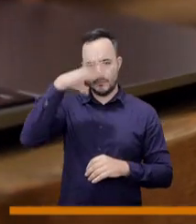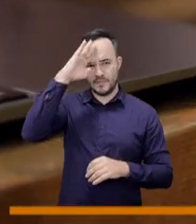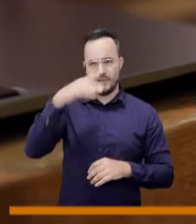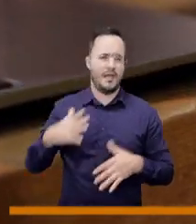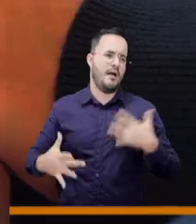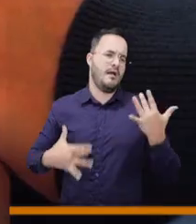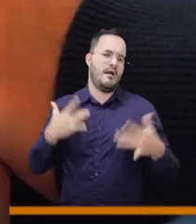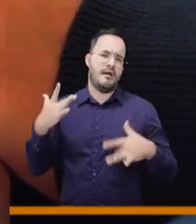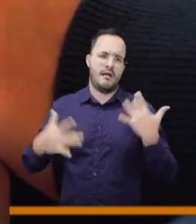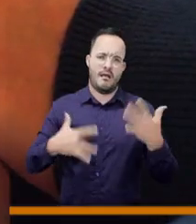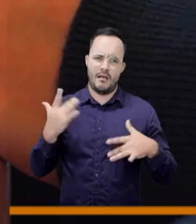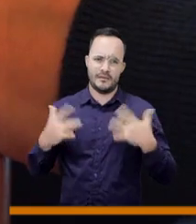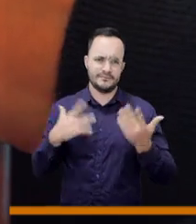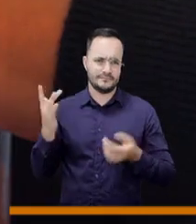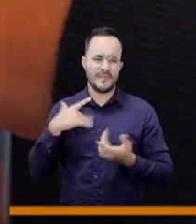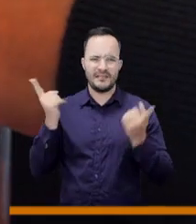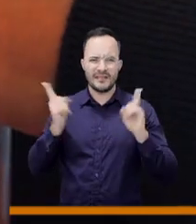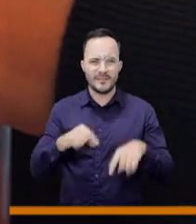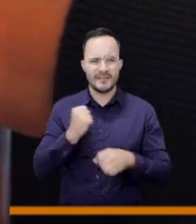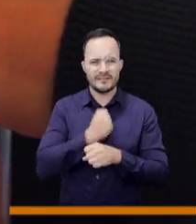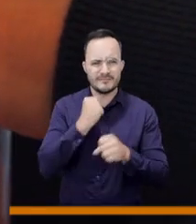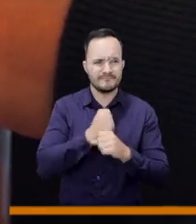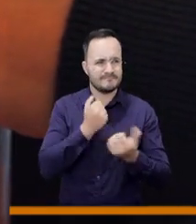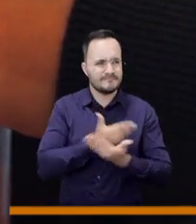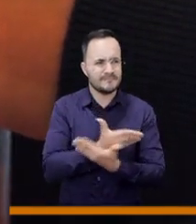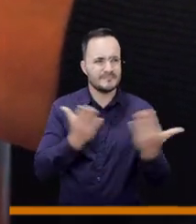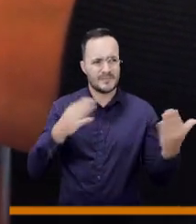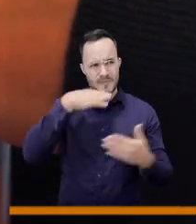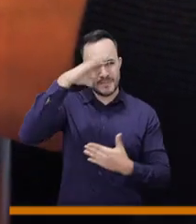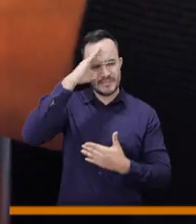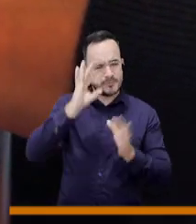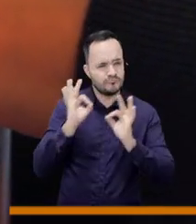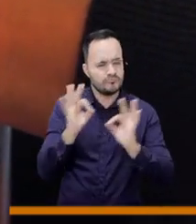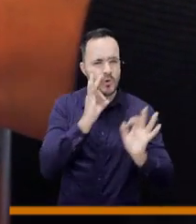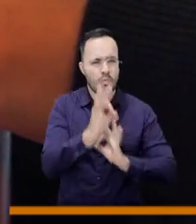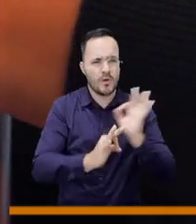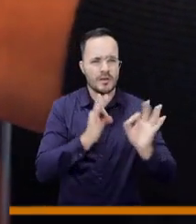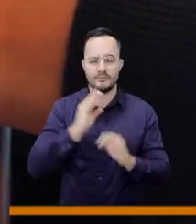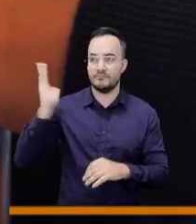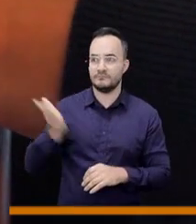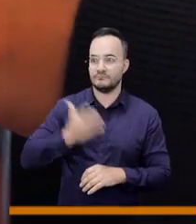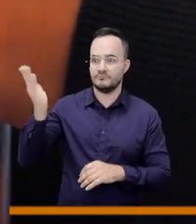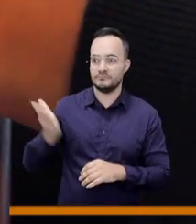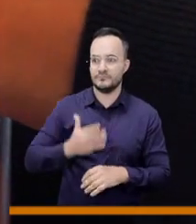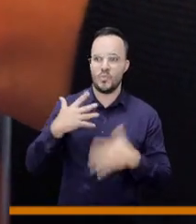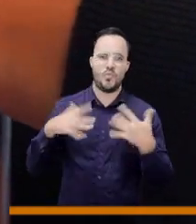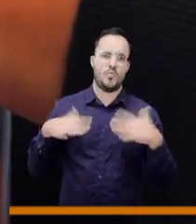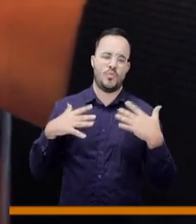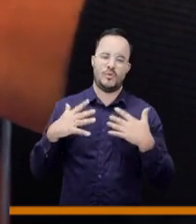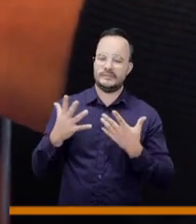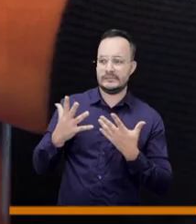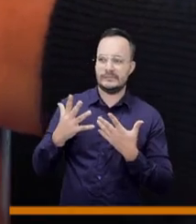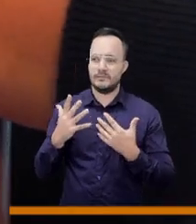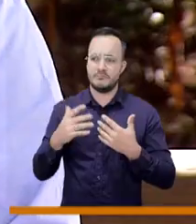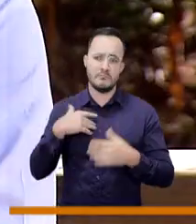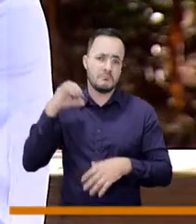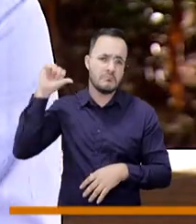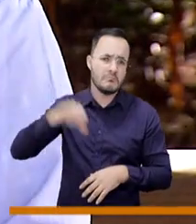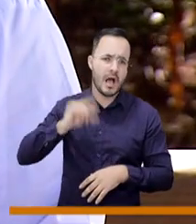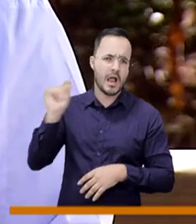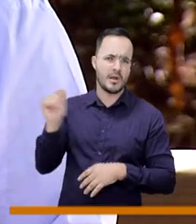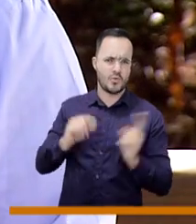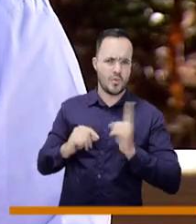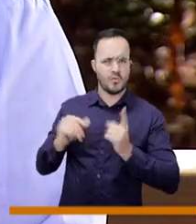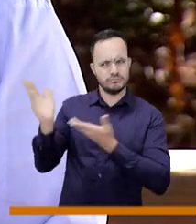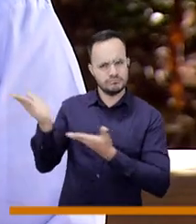el año. Con la ciudad que hemos hecho para el bienestar de nuestros habitantes. Entonces, bienvenidos los extranjeros, bienvenidos